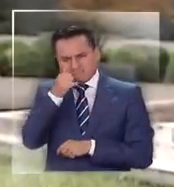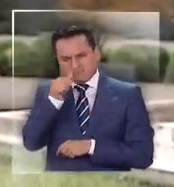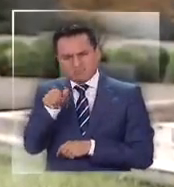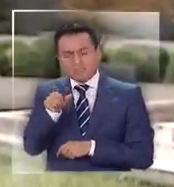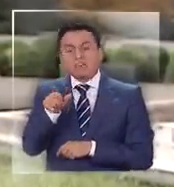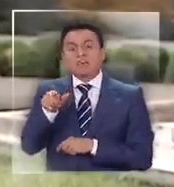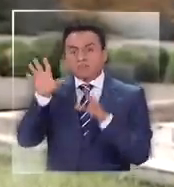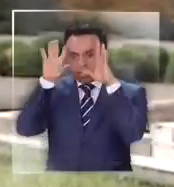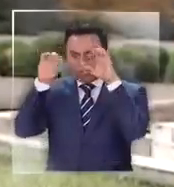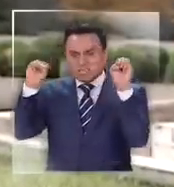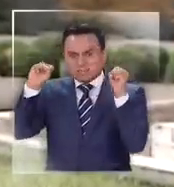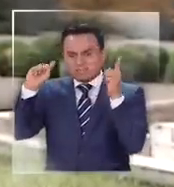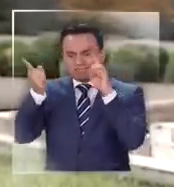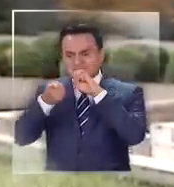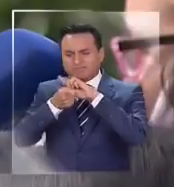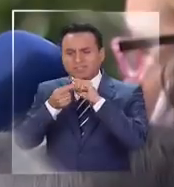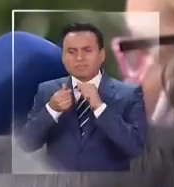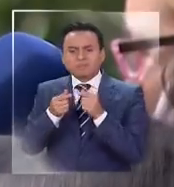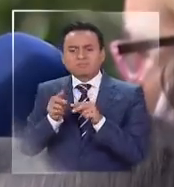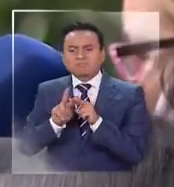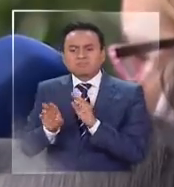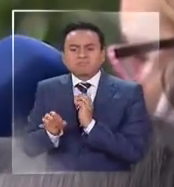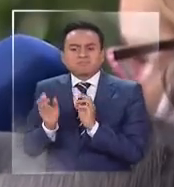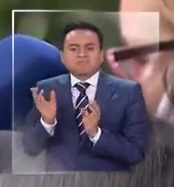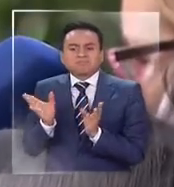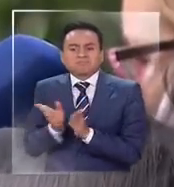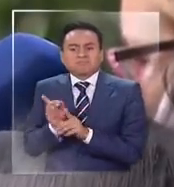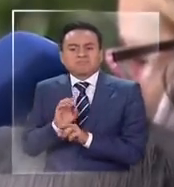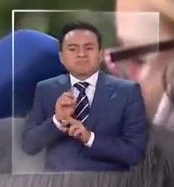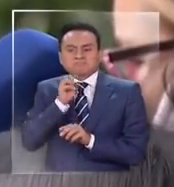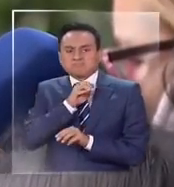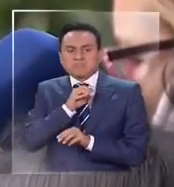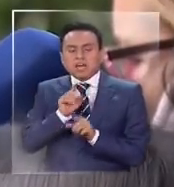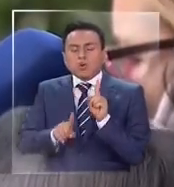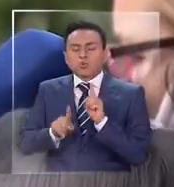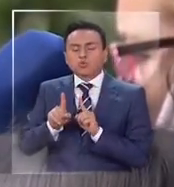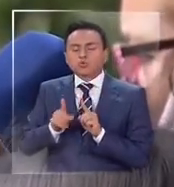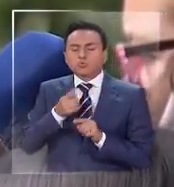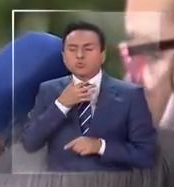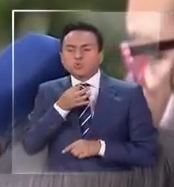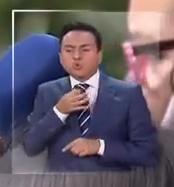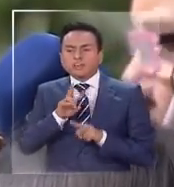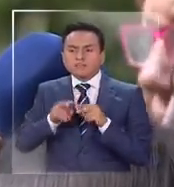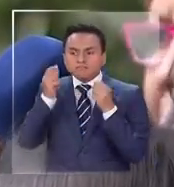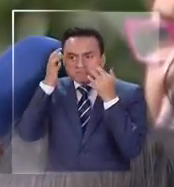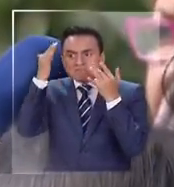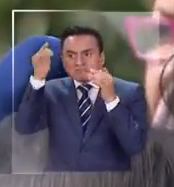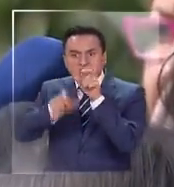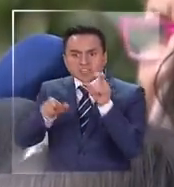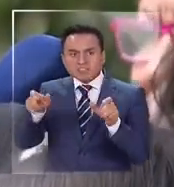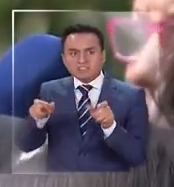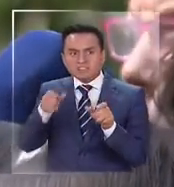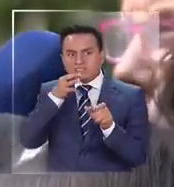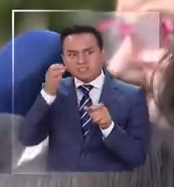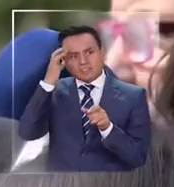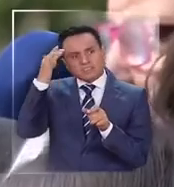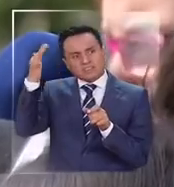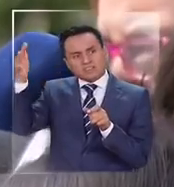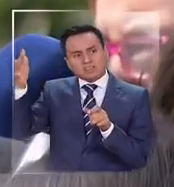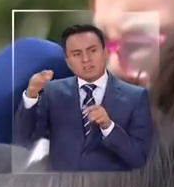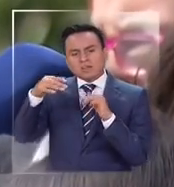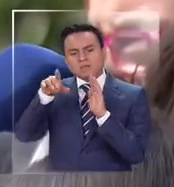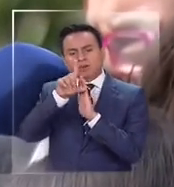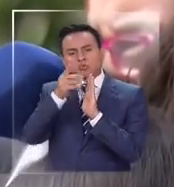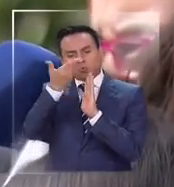se termina transformando en una liquidadora. Hubo varios fiscales que se dieron el gusto de provocar expectativas en la gente que se alejaban completamente de lo que el